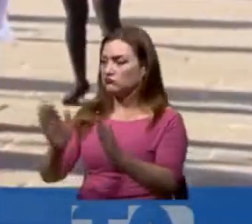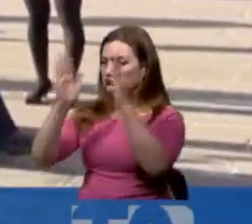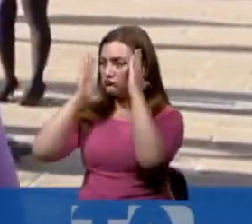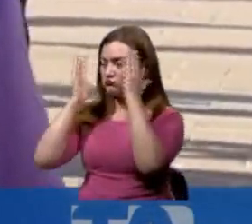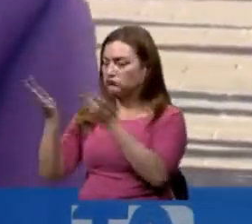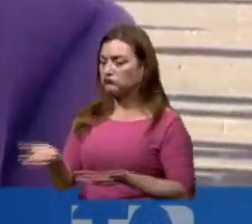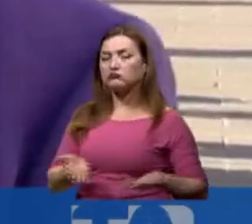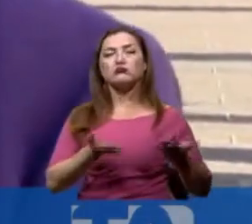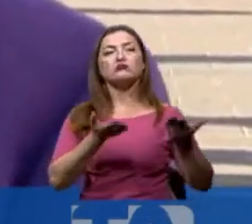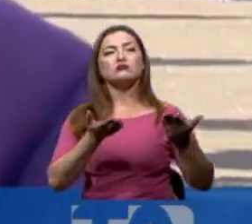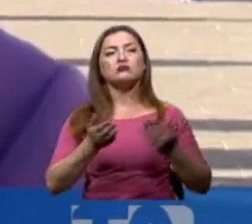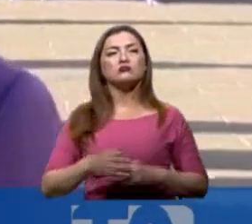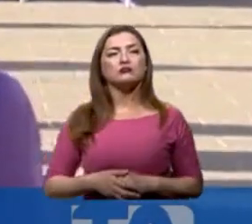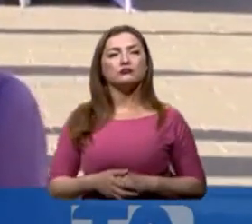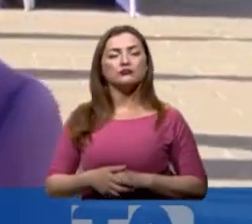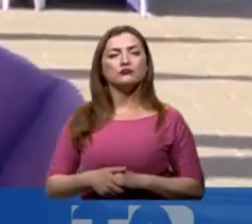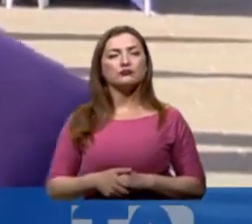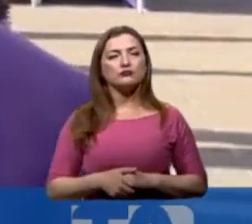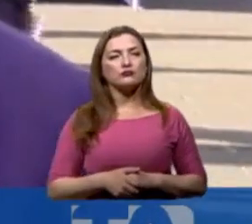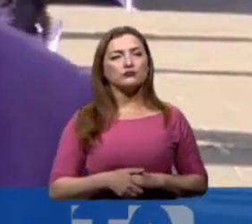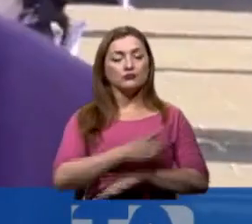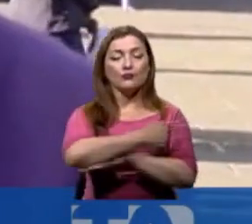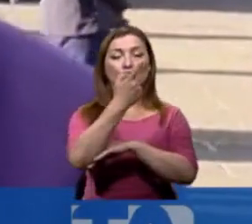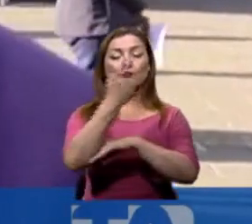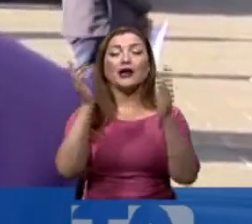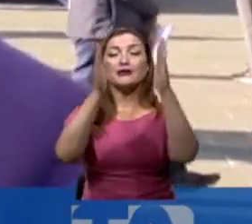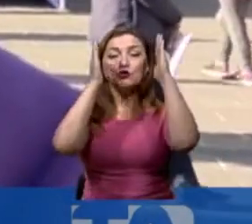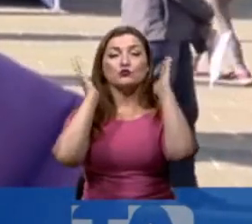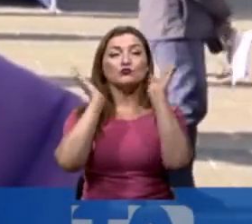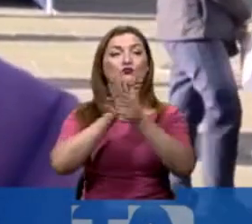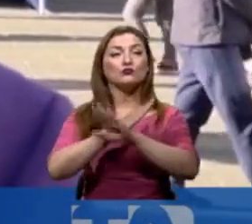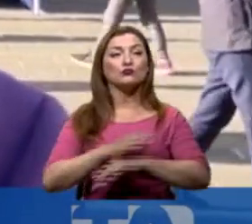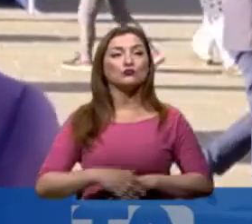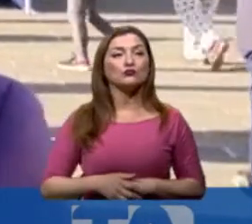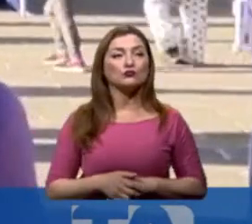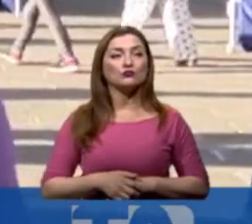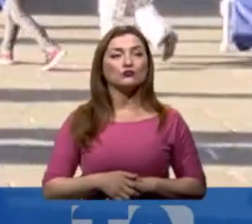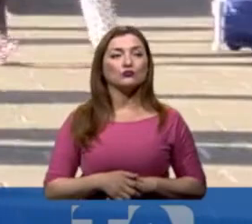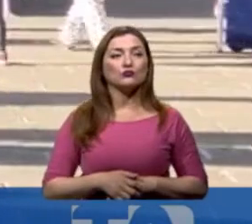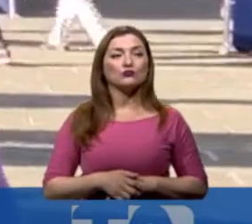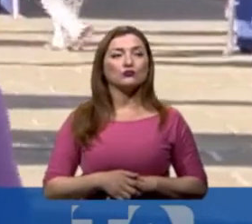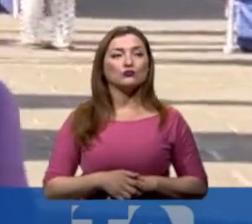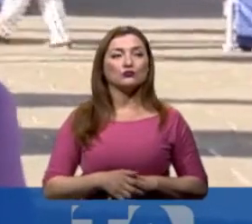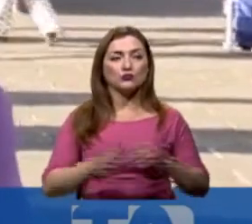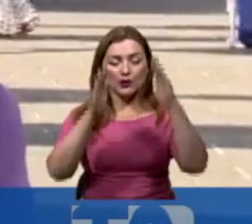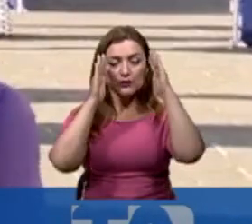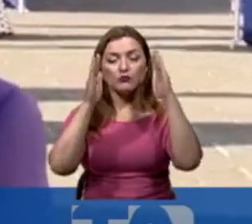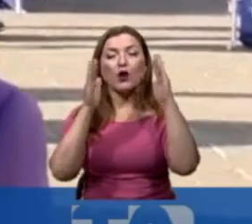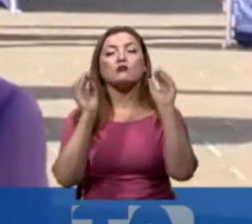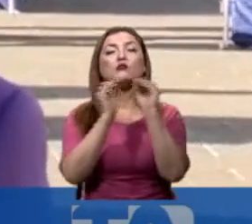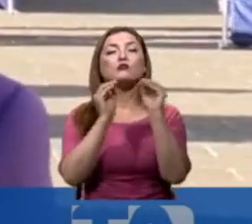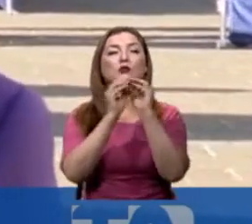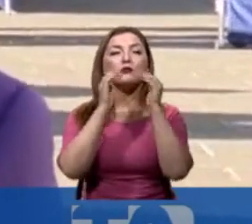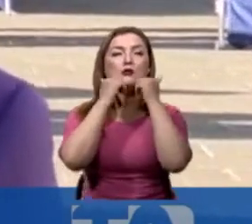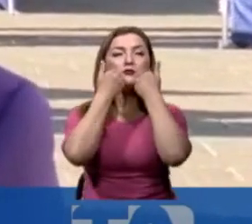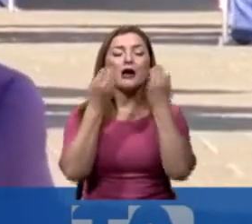bien recibidas, y como el día de hoy es una atención gratuita, nosotros les atendemos con muchísimo cariño, con muchísima